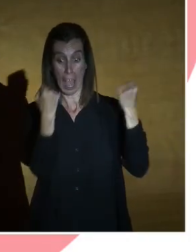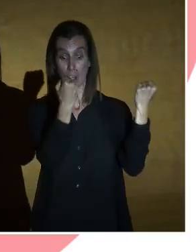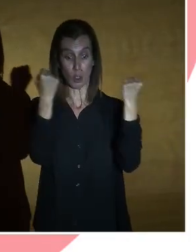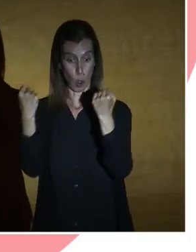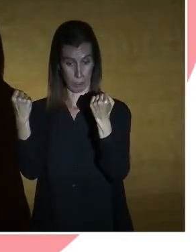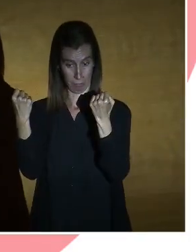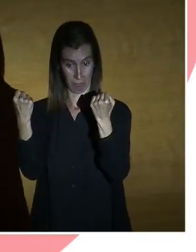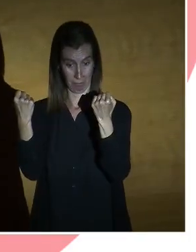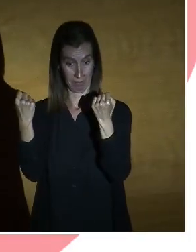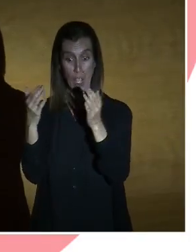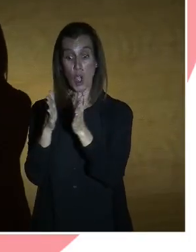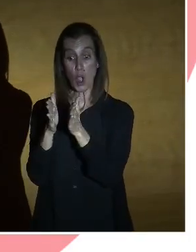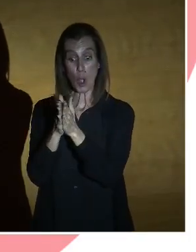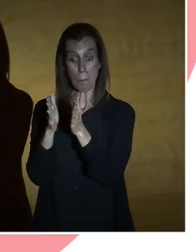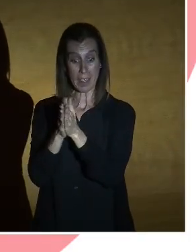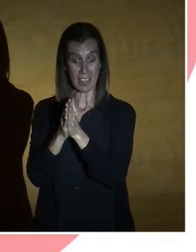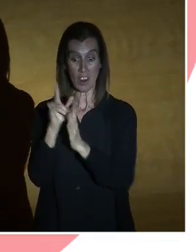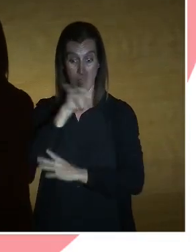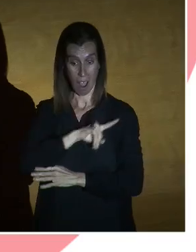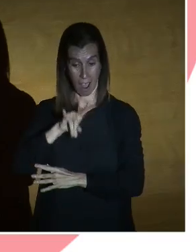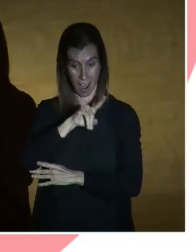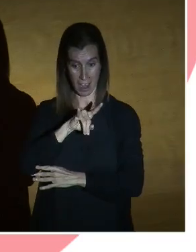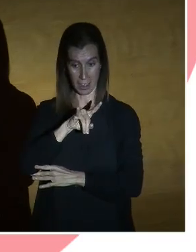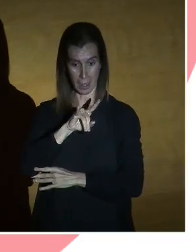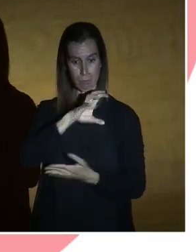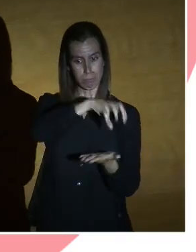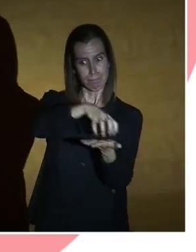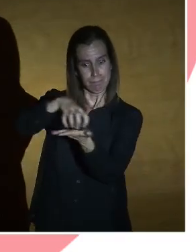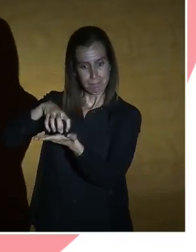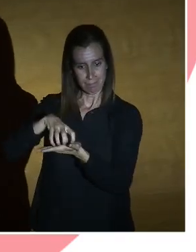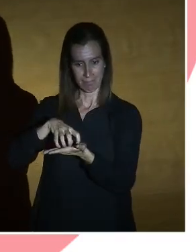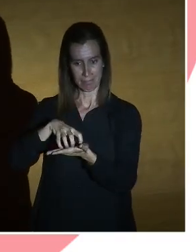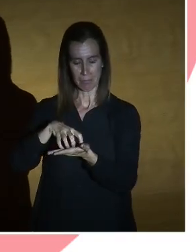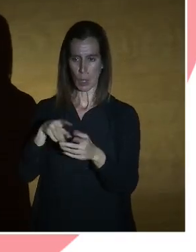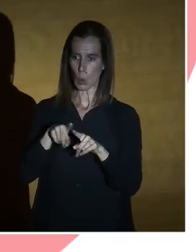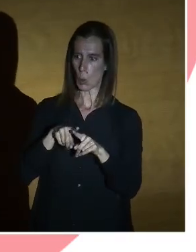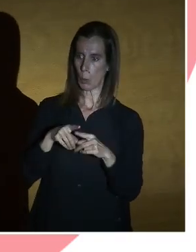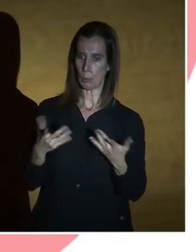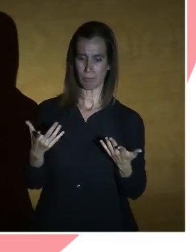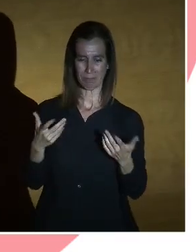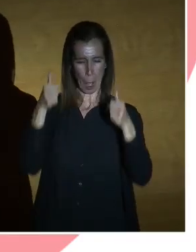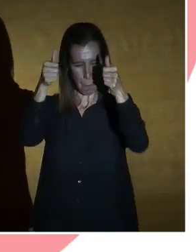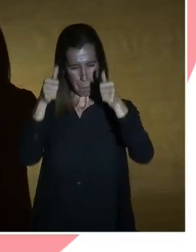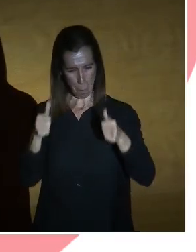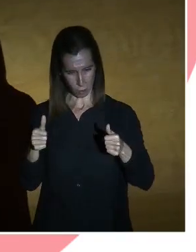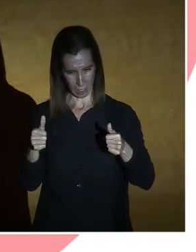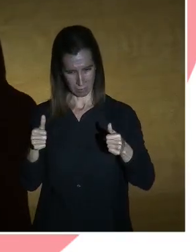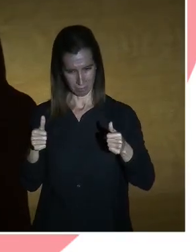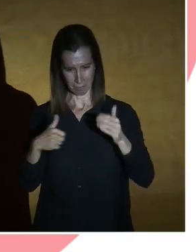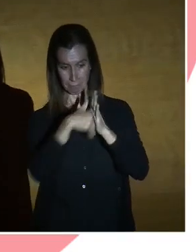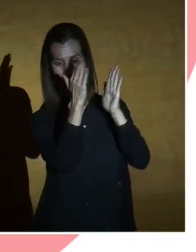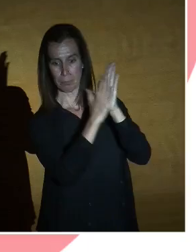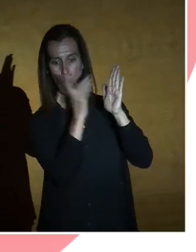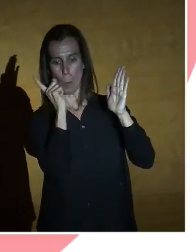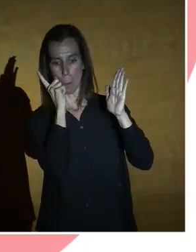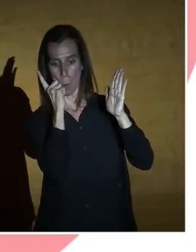donde los compañeros de Fénix Canarias habían colocado una especie de poste donde tú colocabas tu